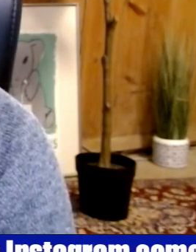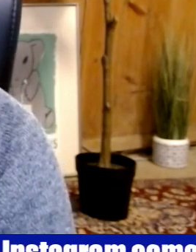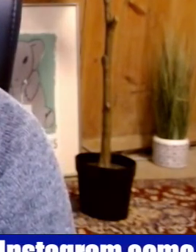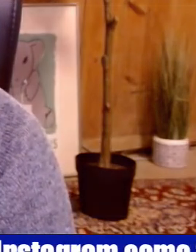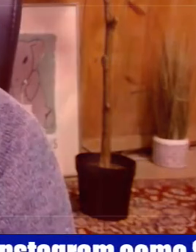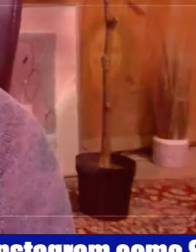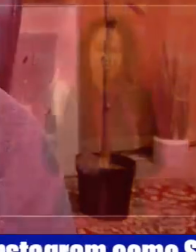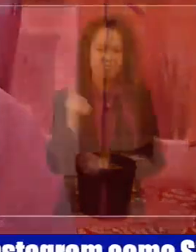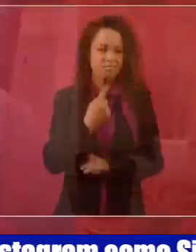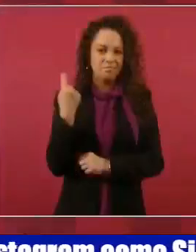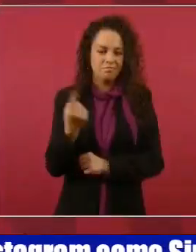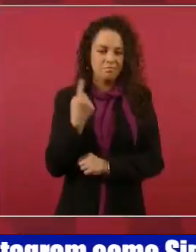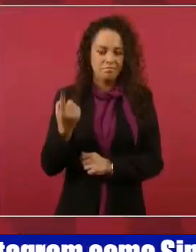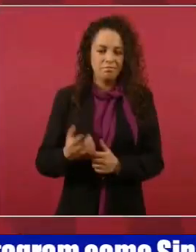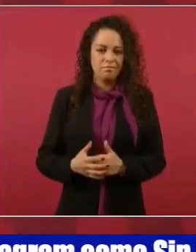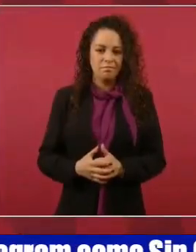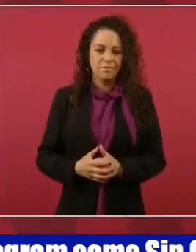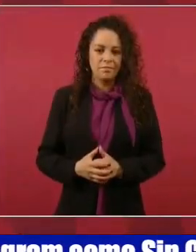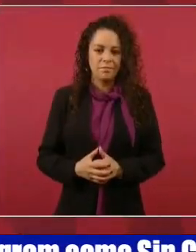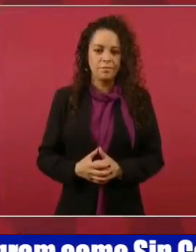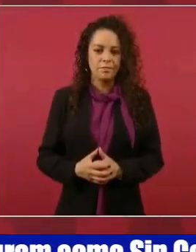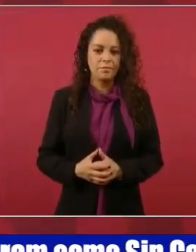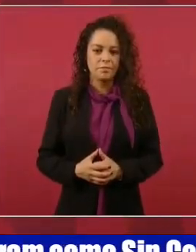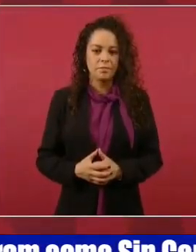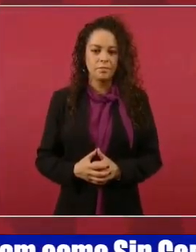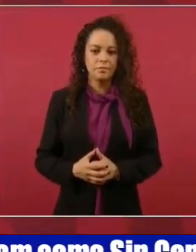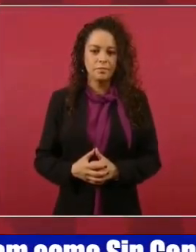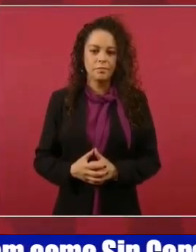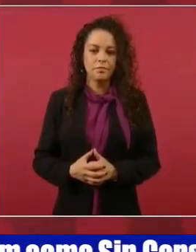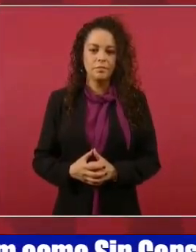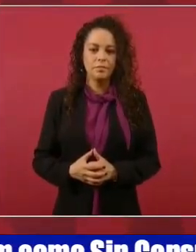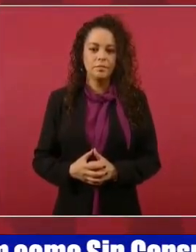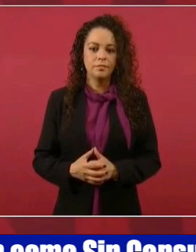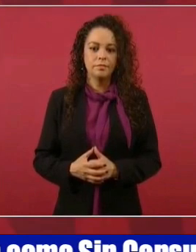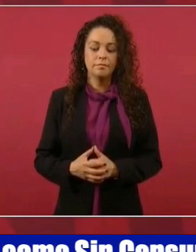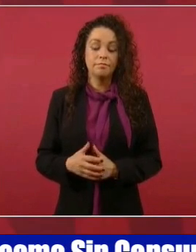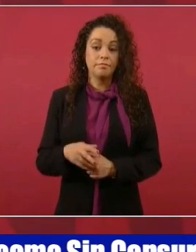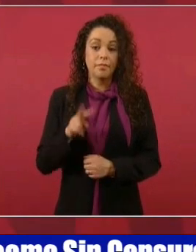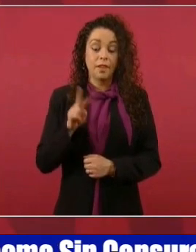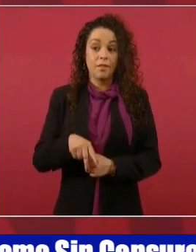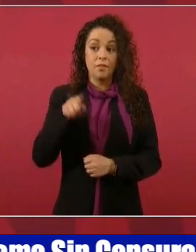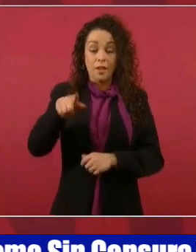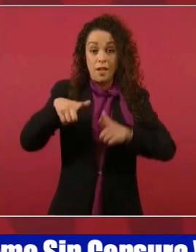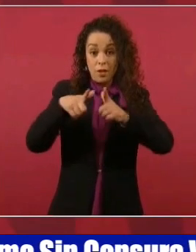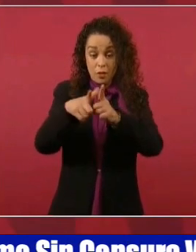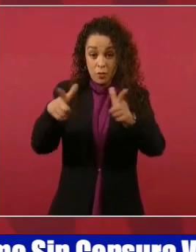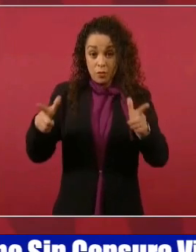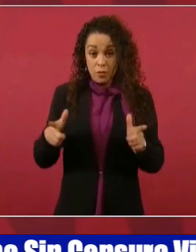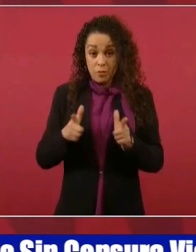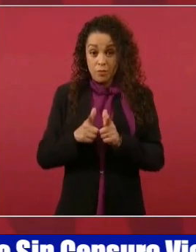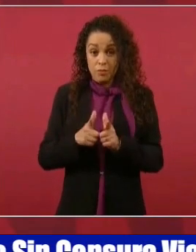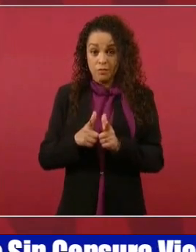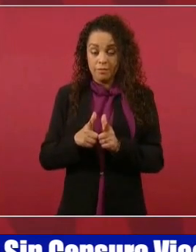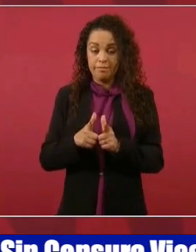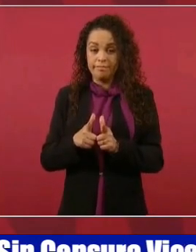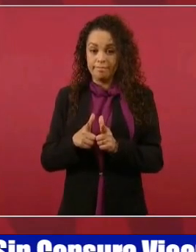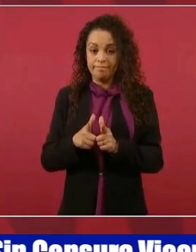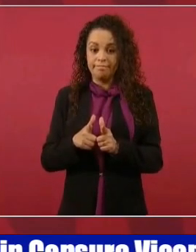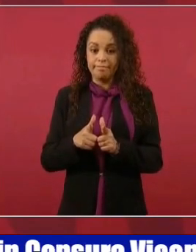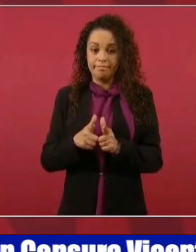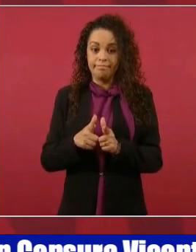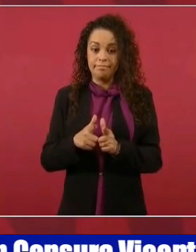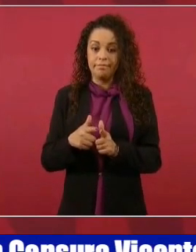grupos de narcotraficantes del país y se combatía a otros, porque el gobierno de Felipe Calderón no actuaba con